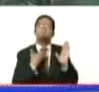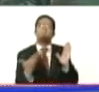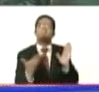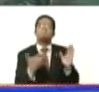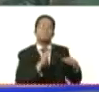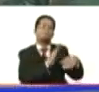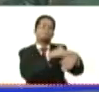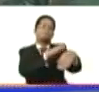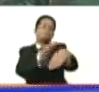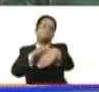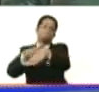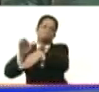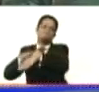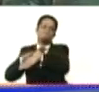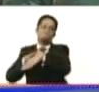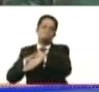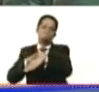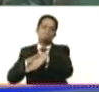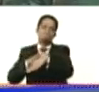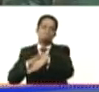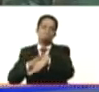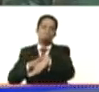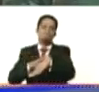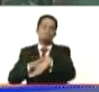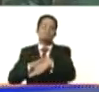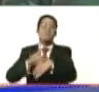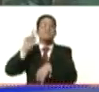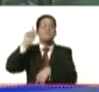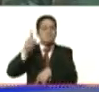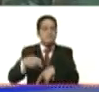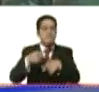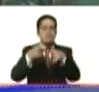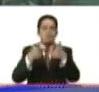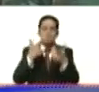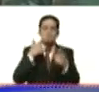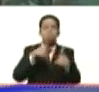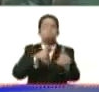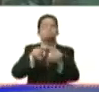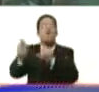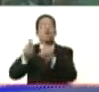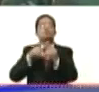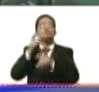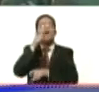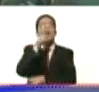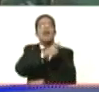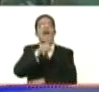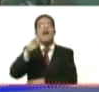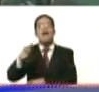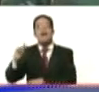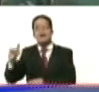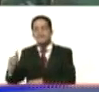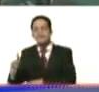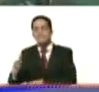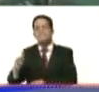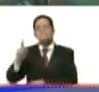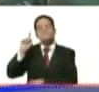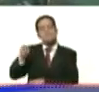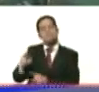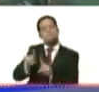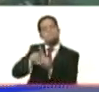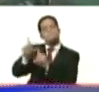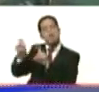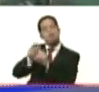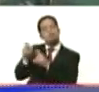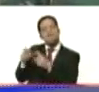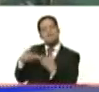convocando el primer referendo consultivo de la historia republicana de 200